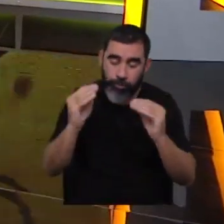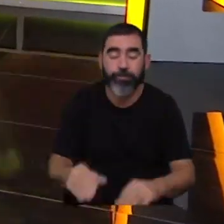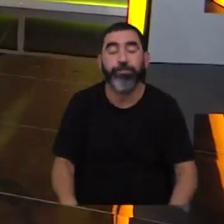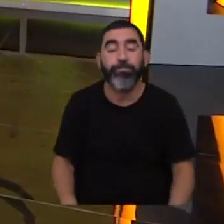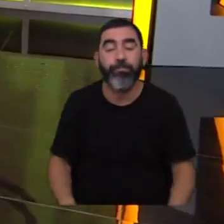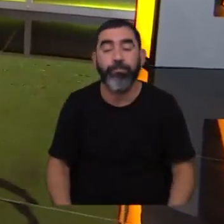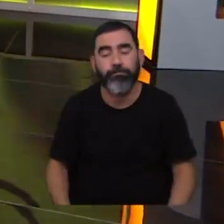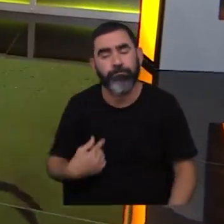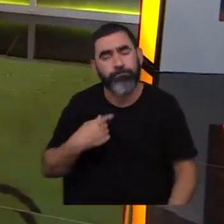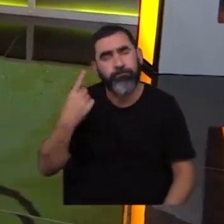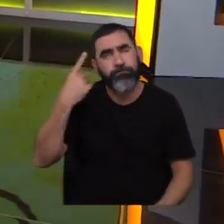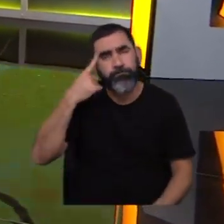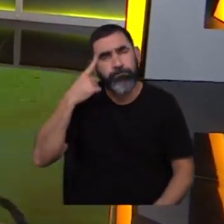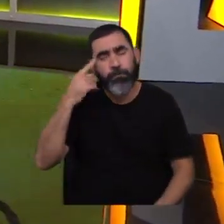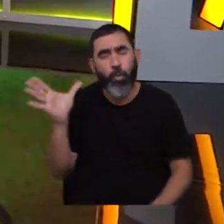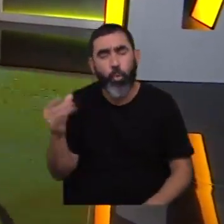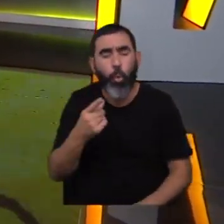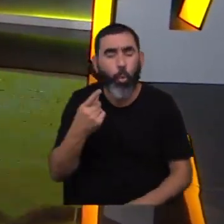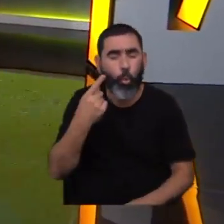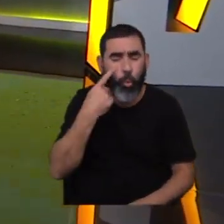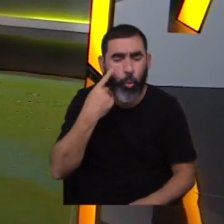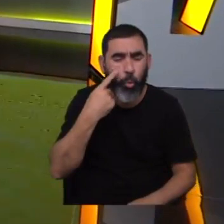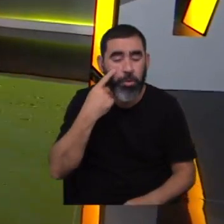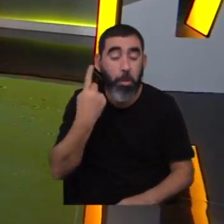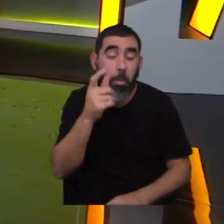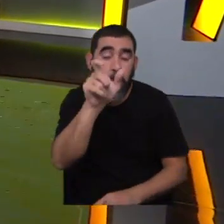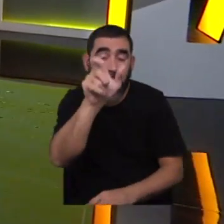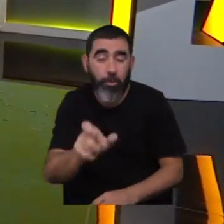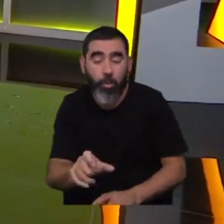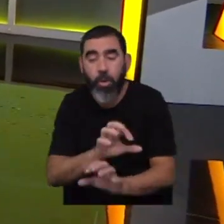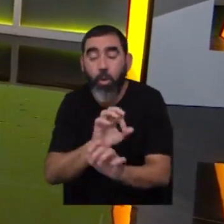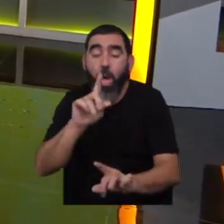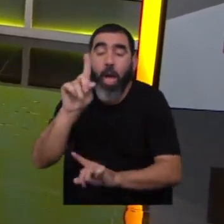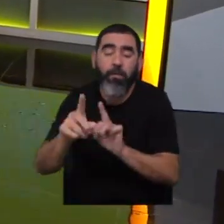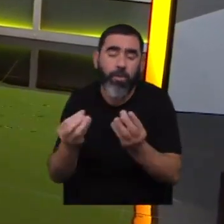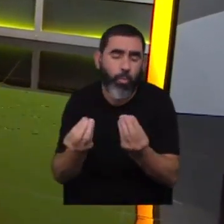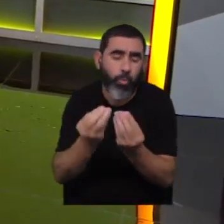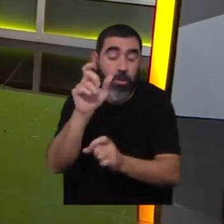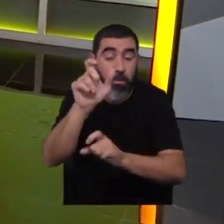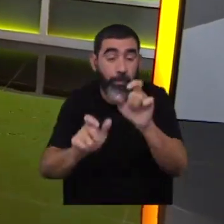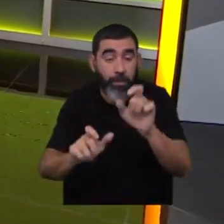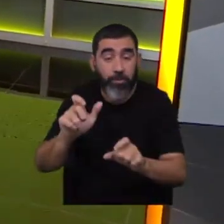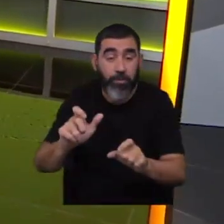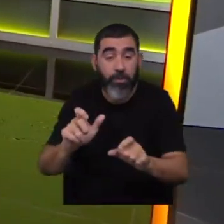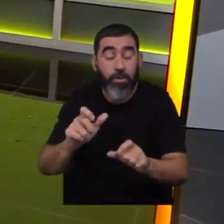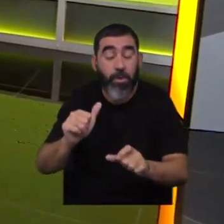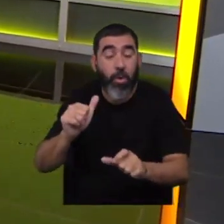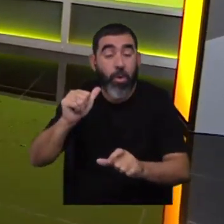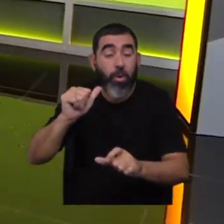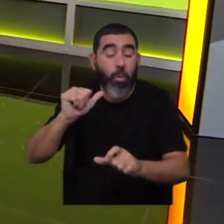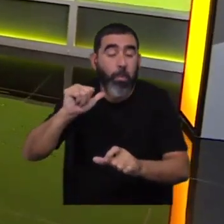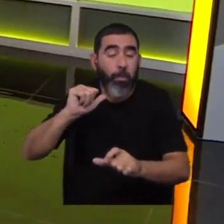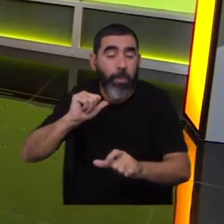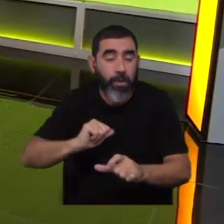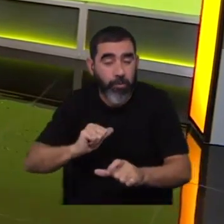bien. No, me quedé pensando porque todos conocemos a alguien o a veces a más de una persona que en una operación de algún implante,